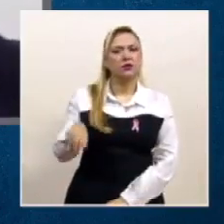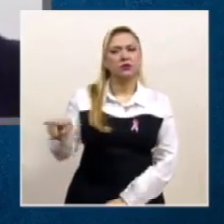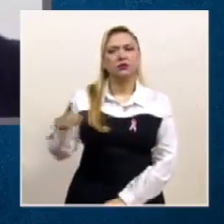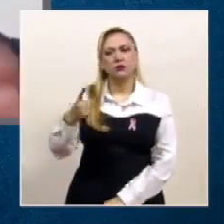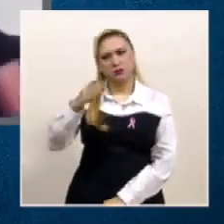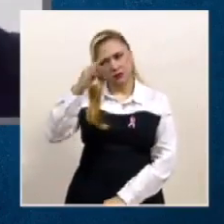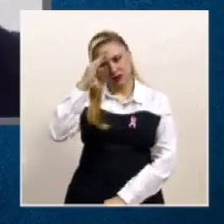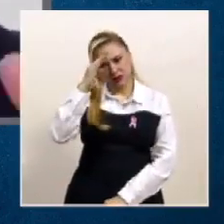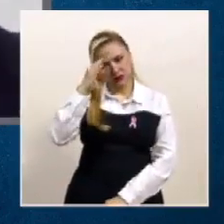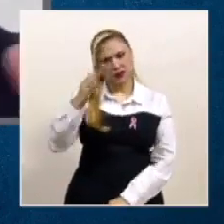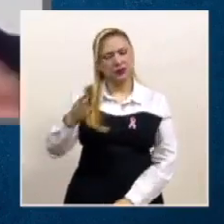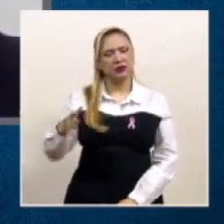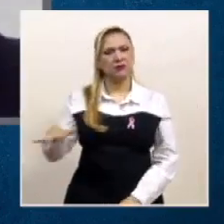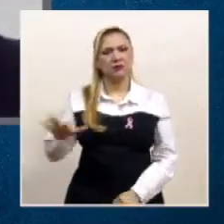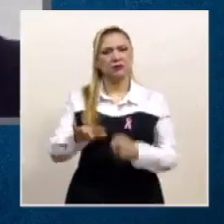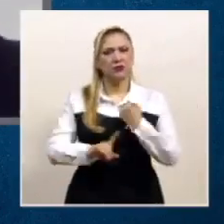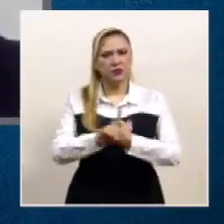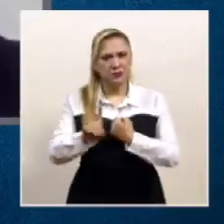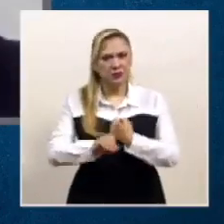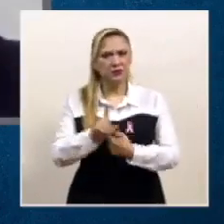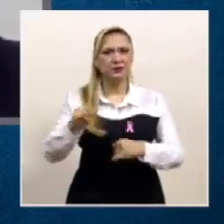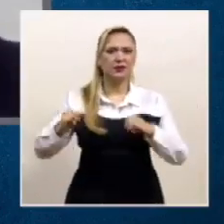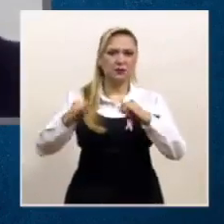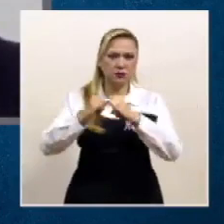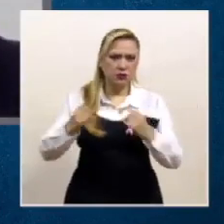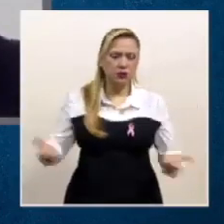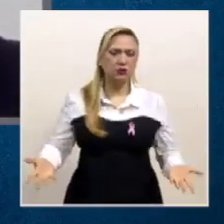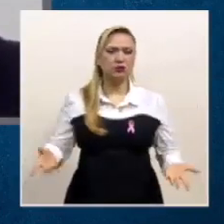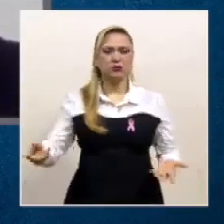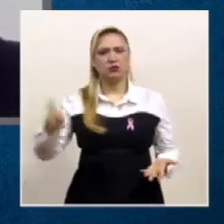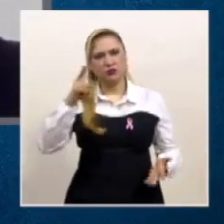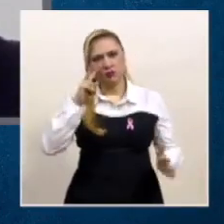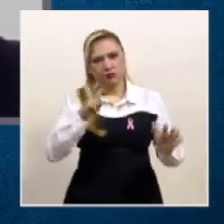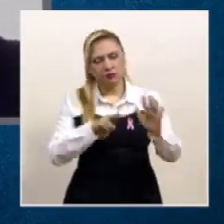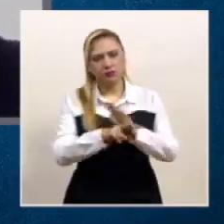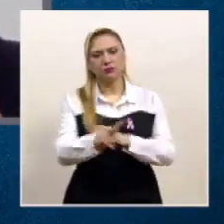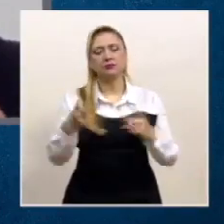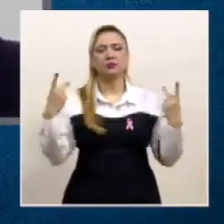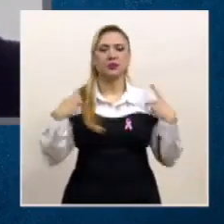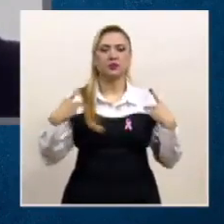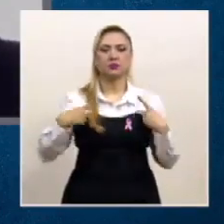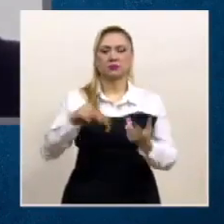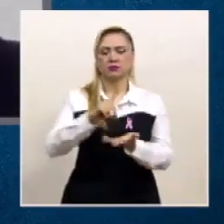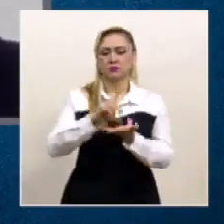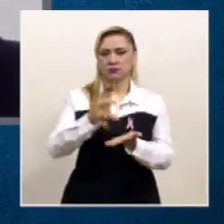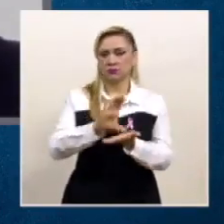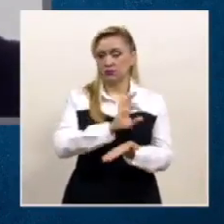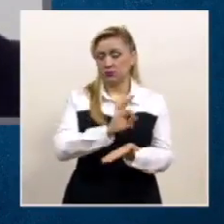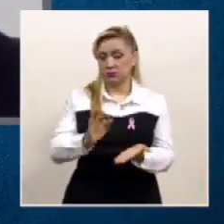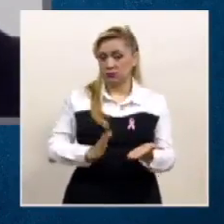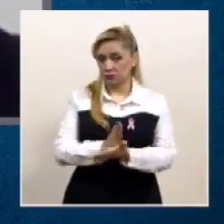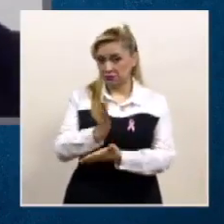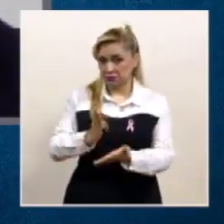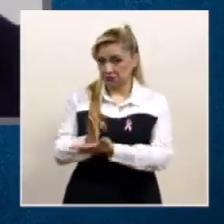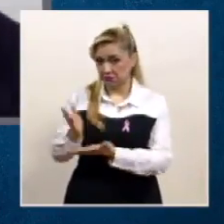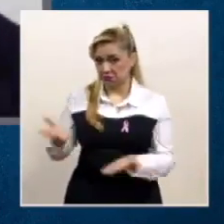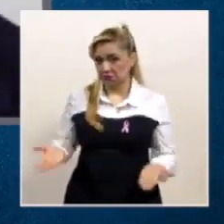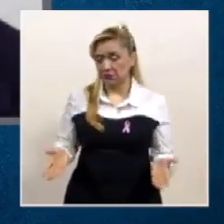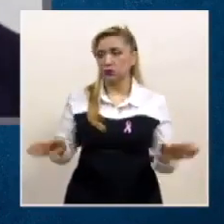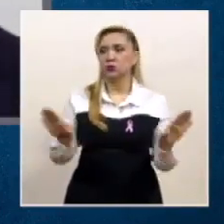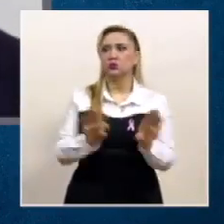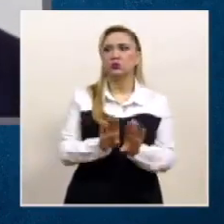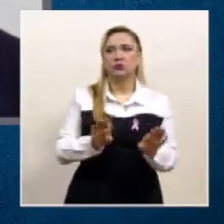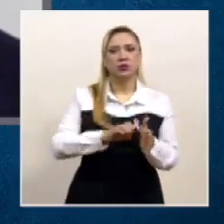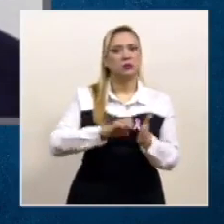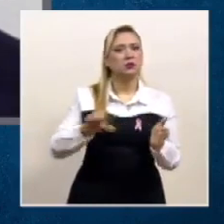tanto institucionales en términos generales que tú vislumbras para la participación de las personas con discapacidad, como